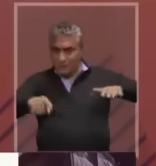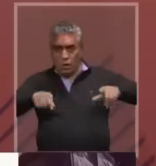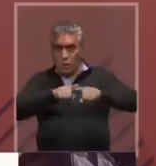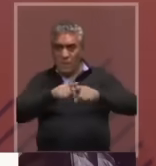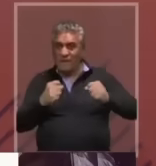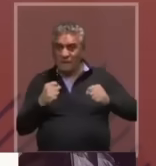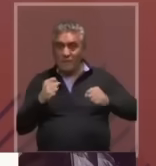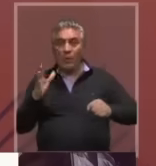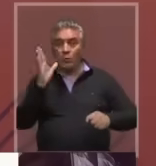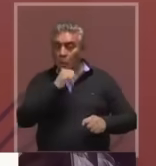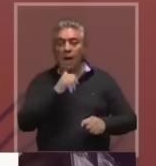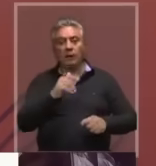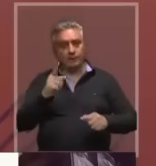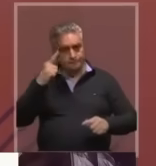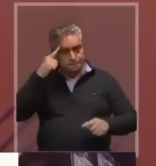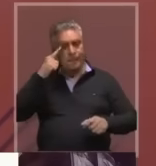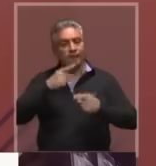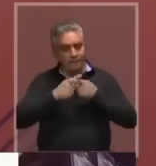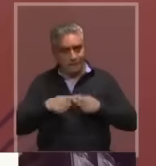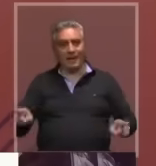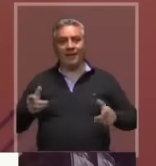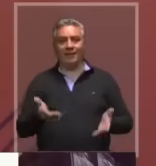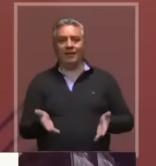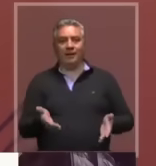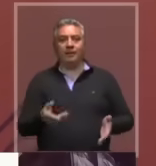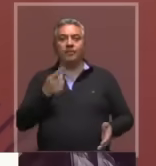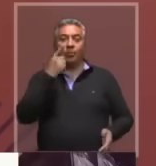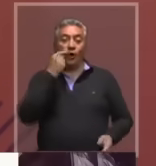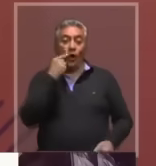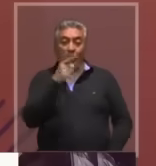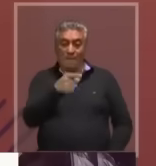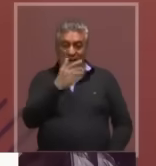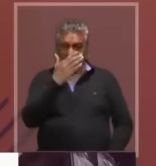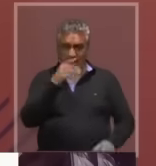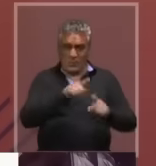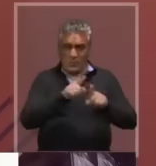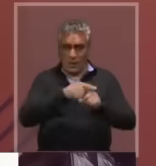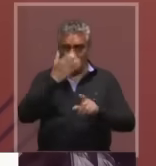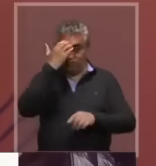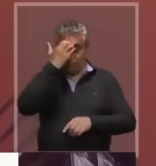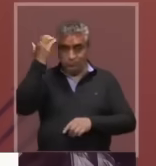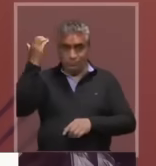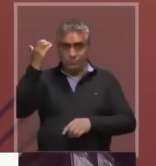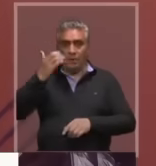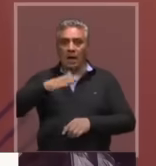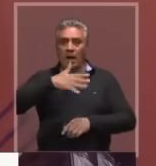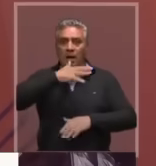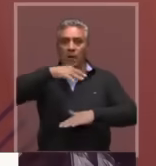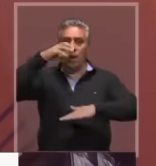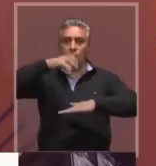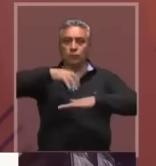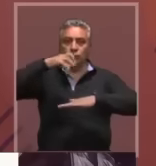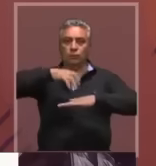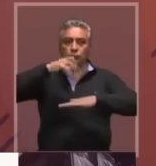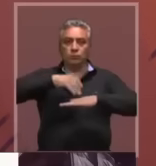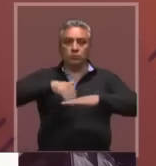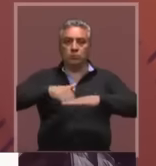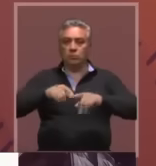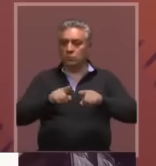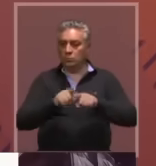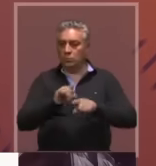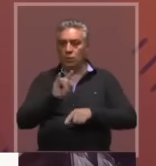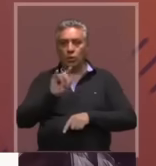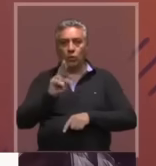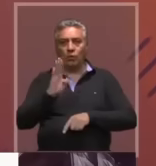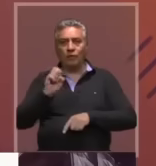El retorno del que habla este experto de la UNESCO es el retorno fluvial. Y acá nos dice que se ocupó un criterio urbano para un